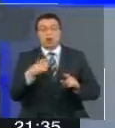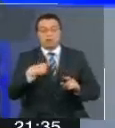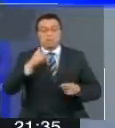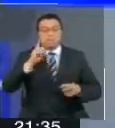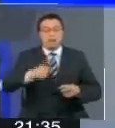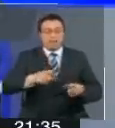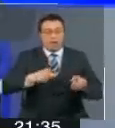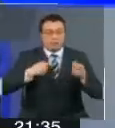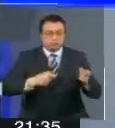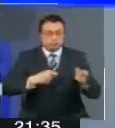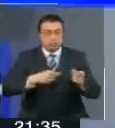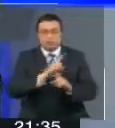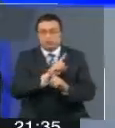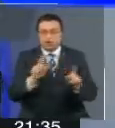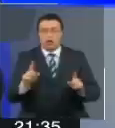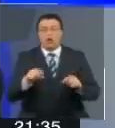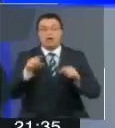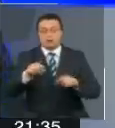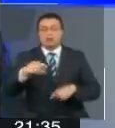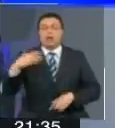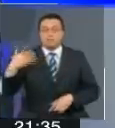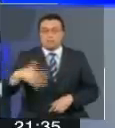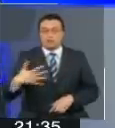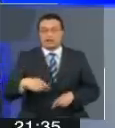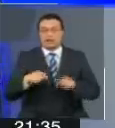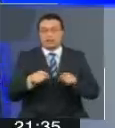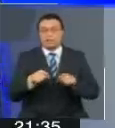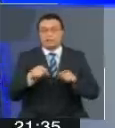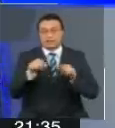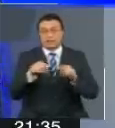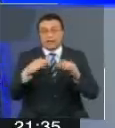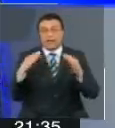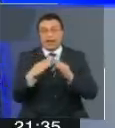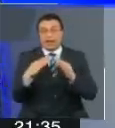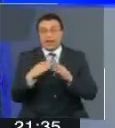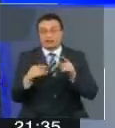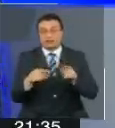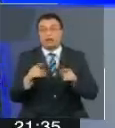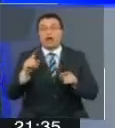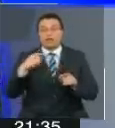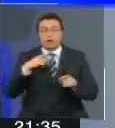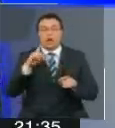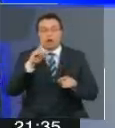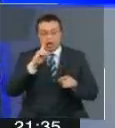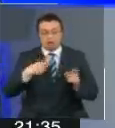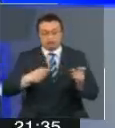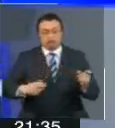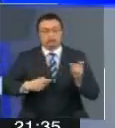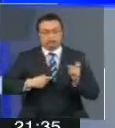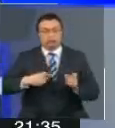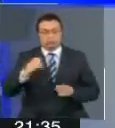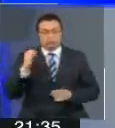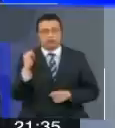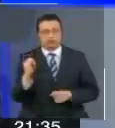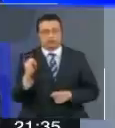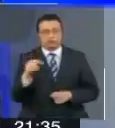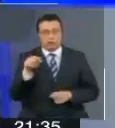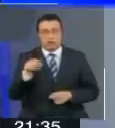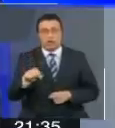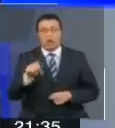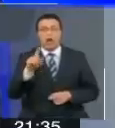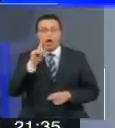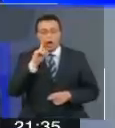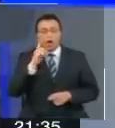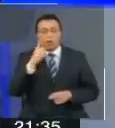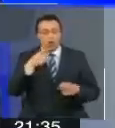dominar. Era fundamental. En esa casa estábamos armados. Allí hubo